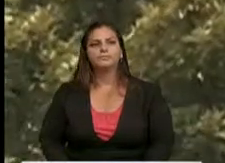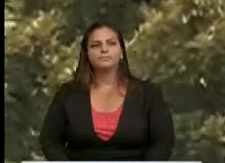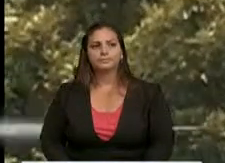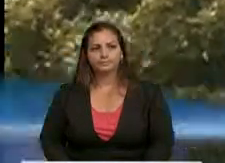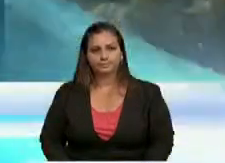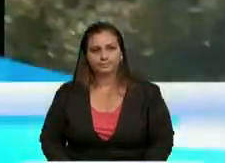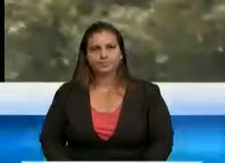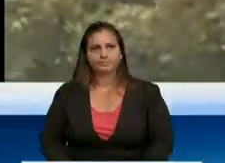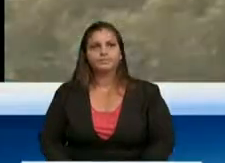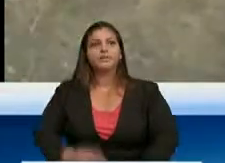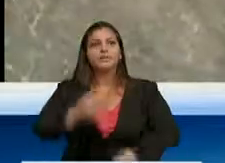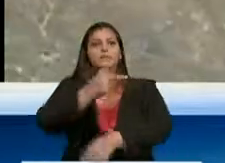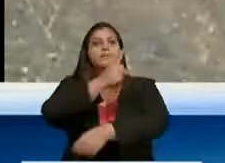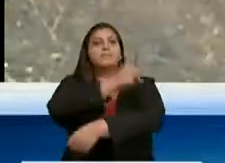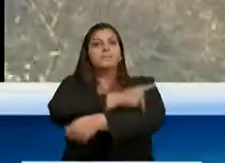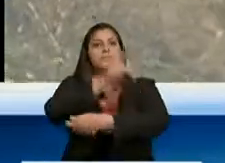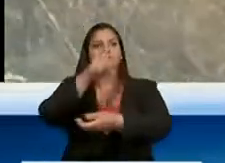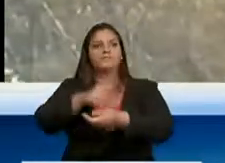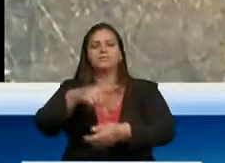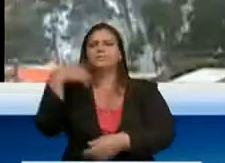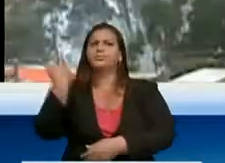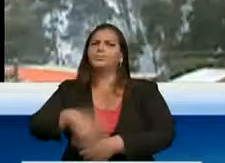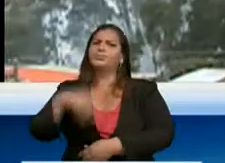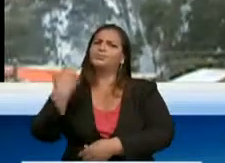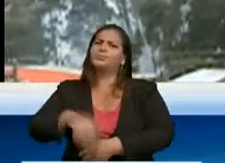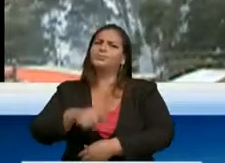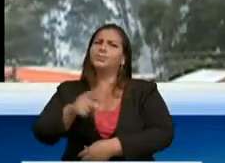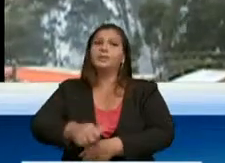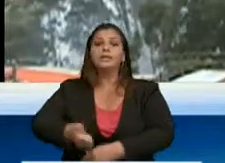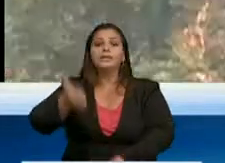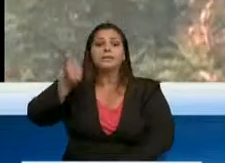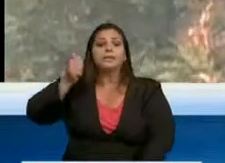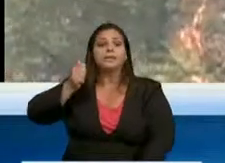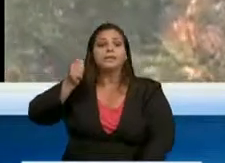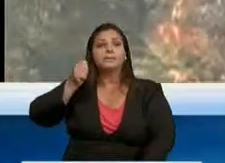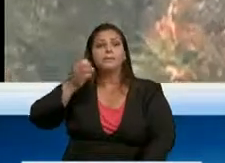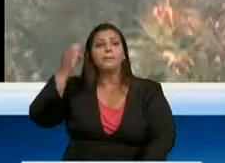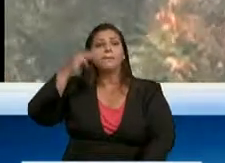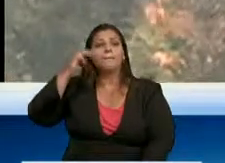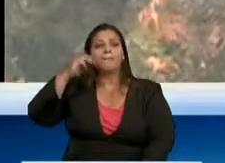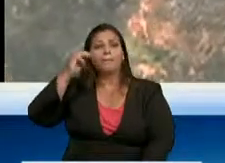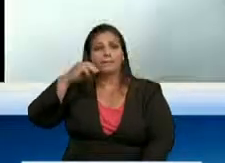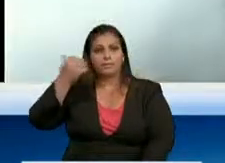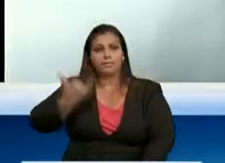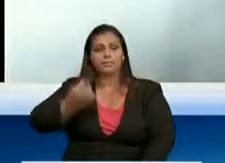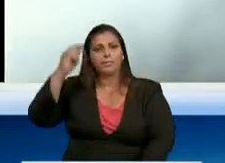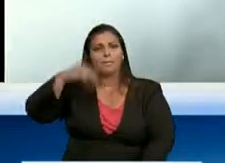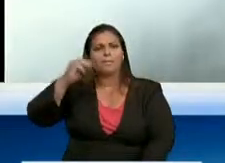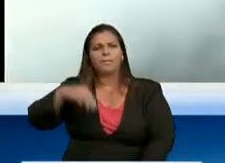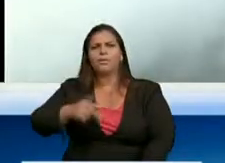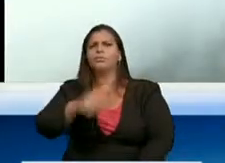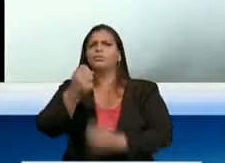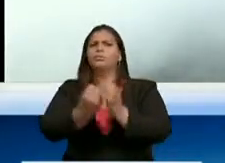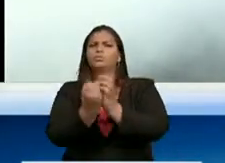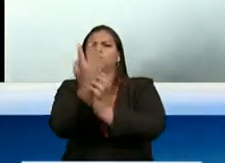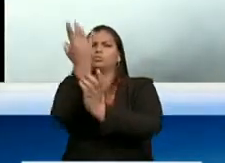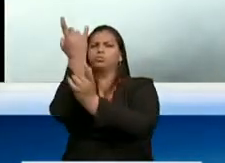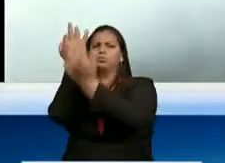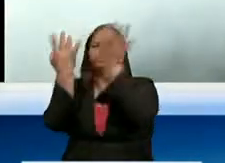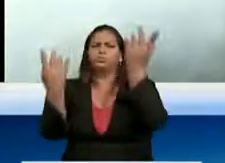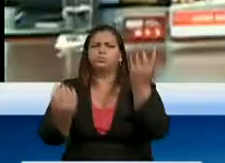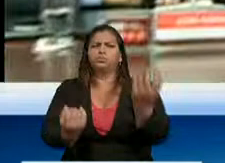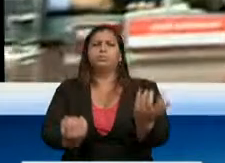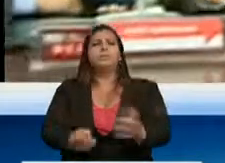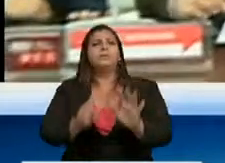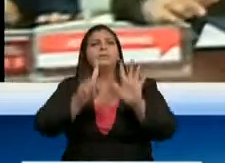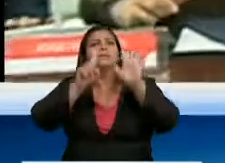La provincia de Pichincha es una de las más afectadas. Este martes se reportaron 26 incendios forestales, 6 de ellos de magnitud. Ante la